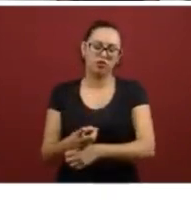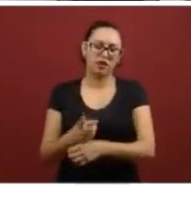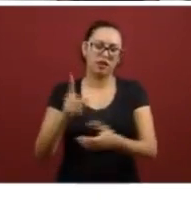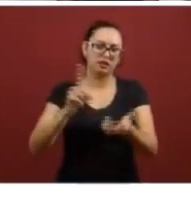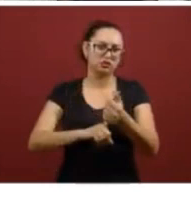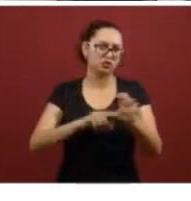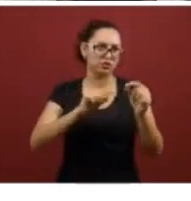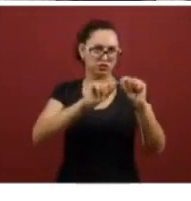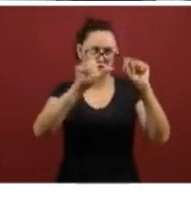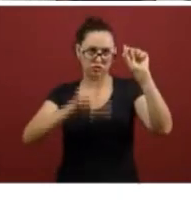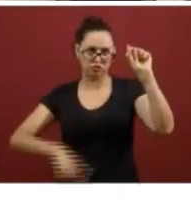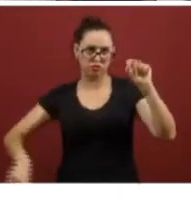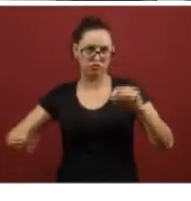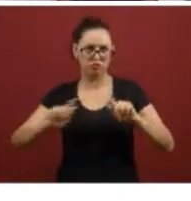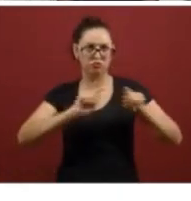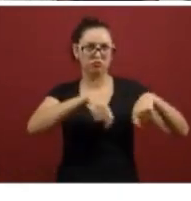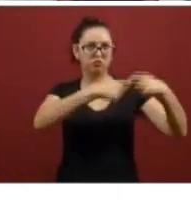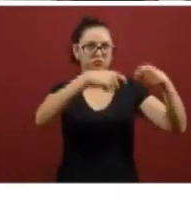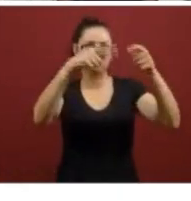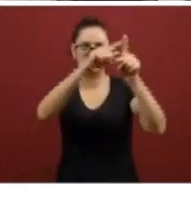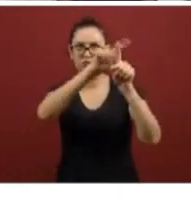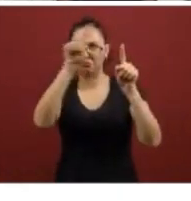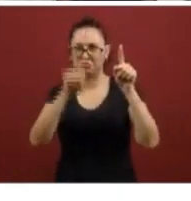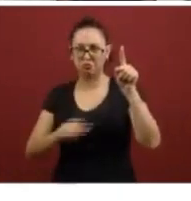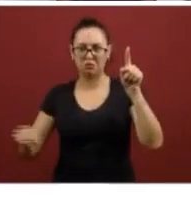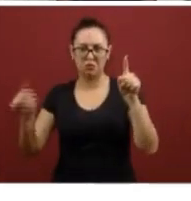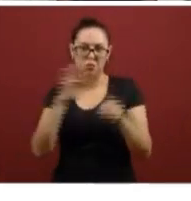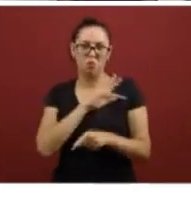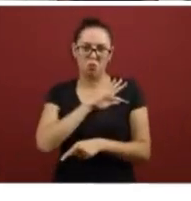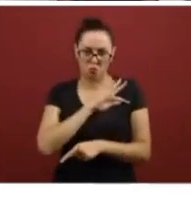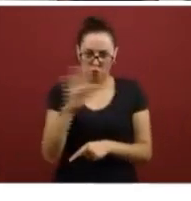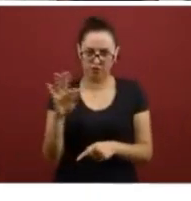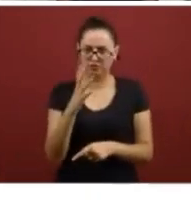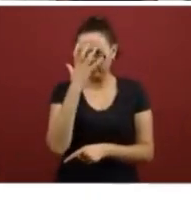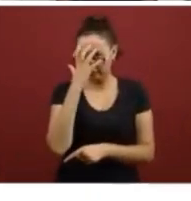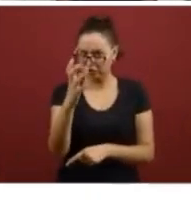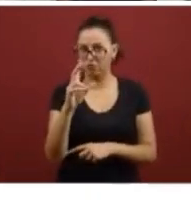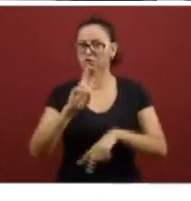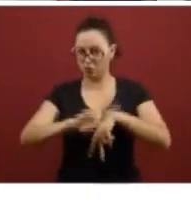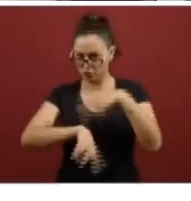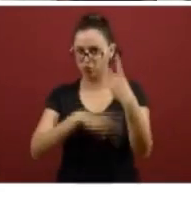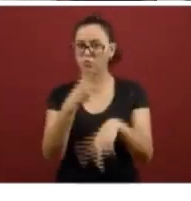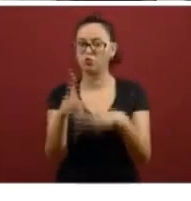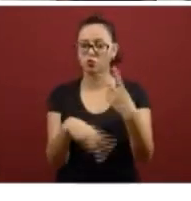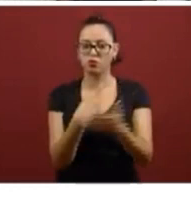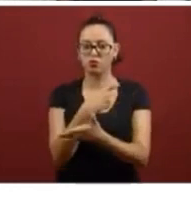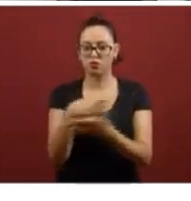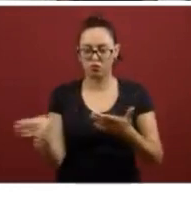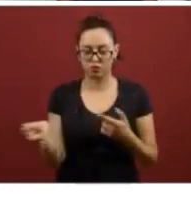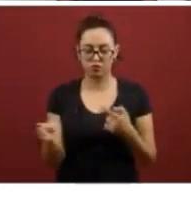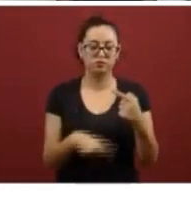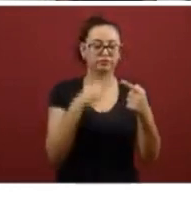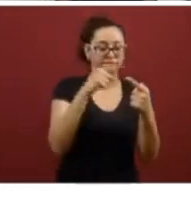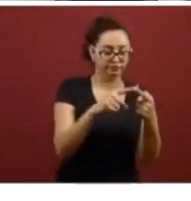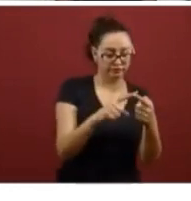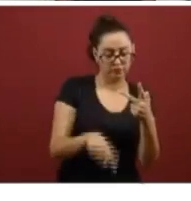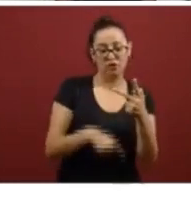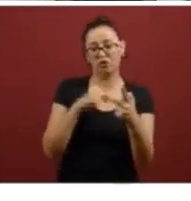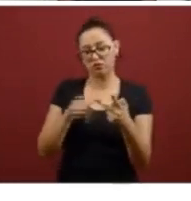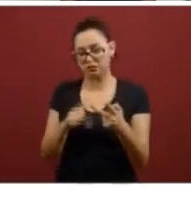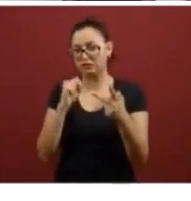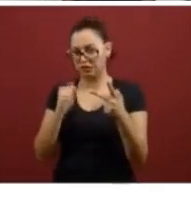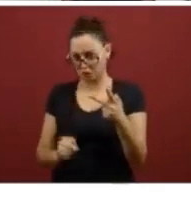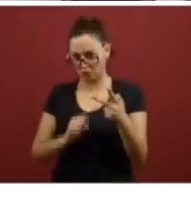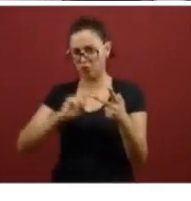del país. And Una it vez will que ya be, tengan tanto sus once you have all these, bases para poder participar y la the garantía de seriedad, documents.